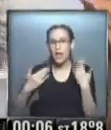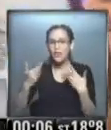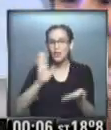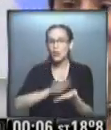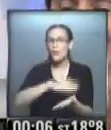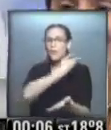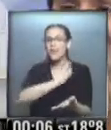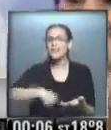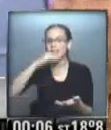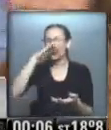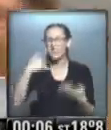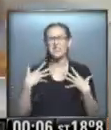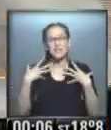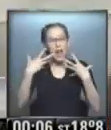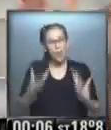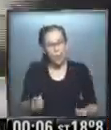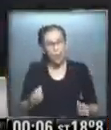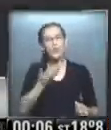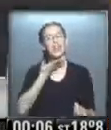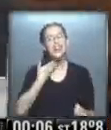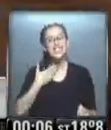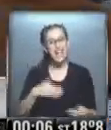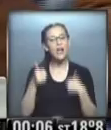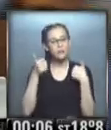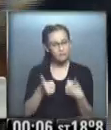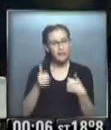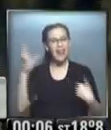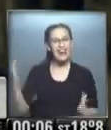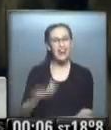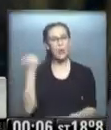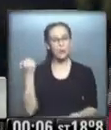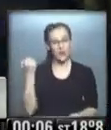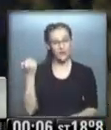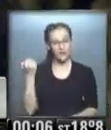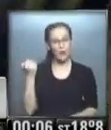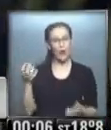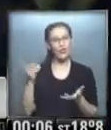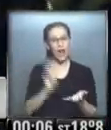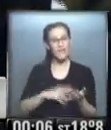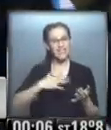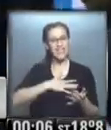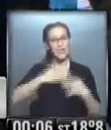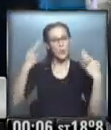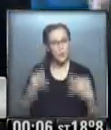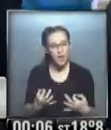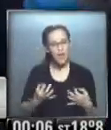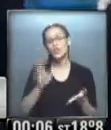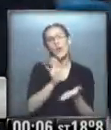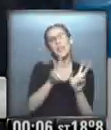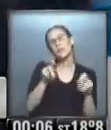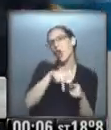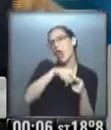la presidenta, le desearon una pronta recuperación. Más allá de lecturas políticas más